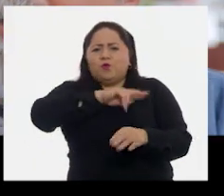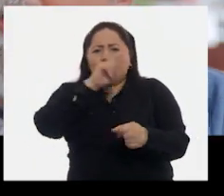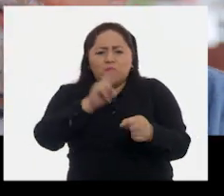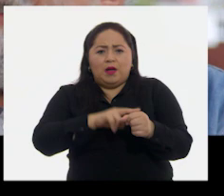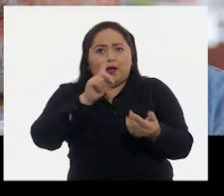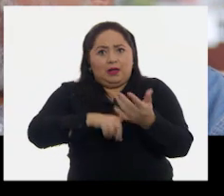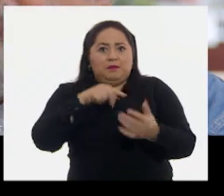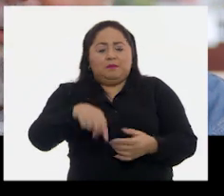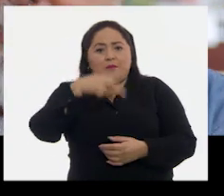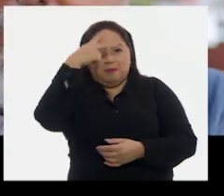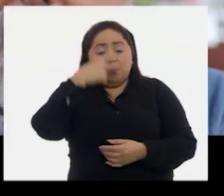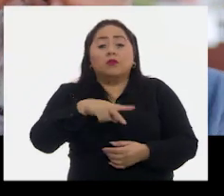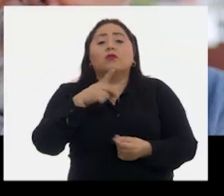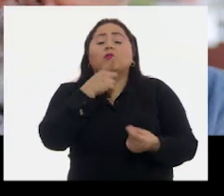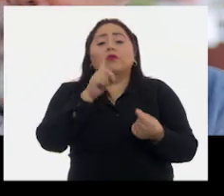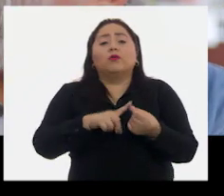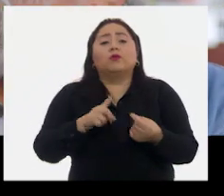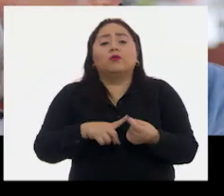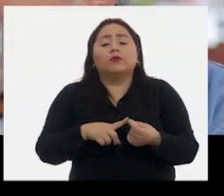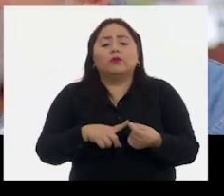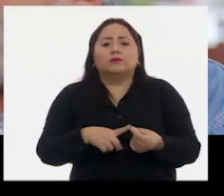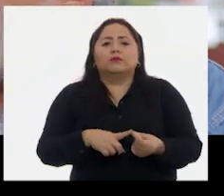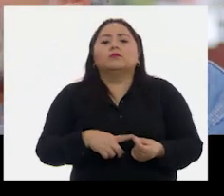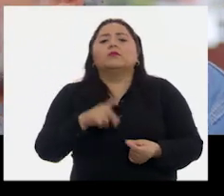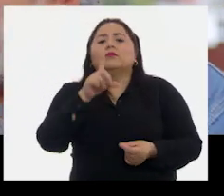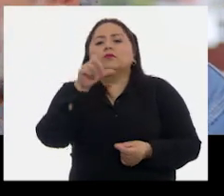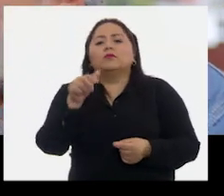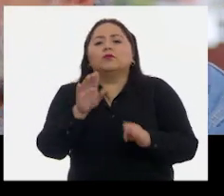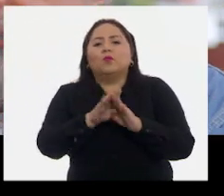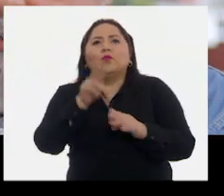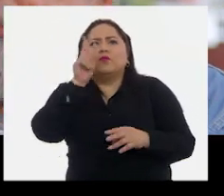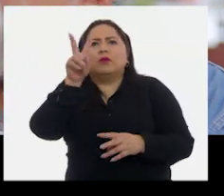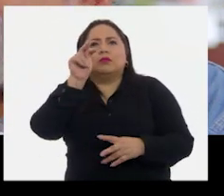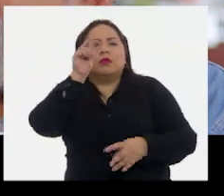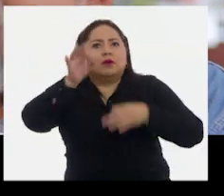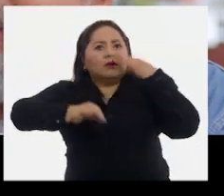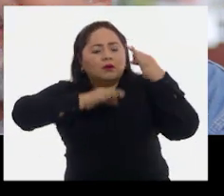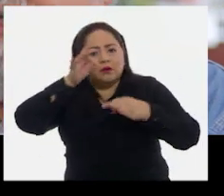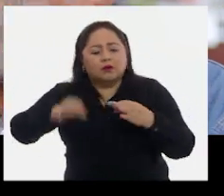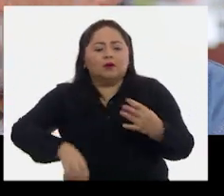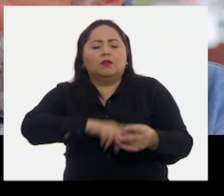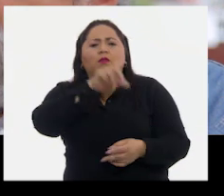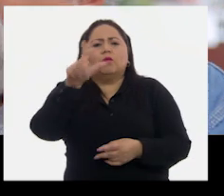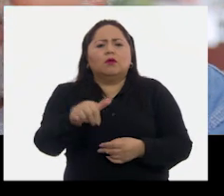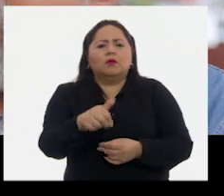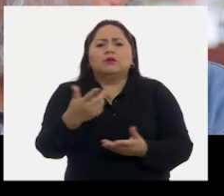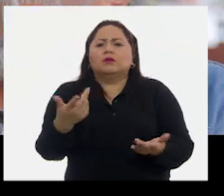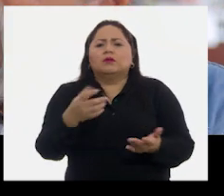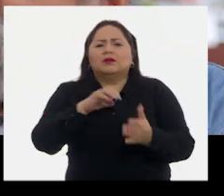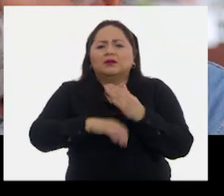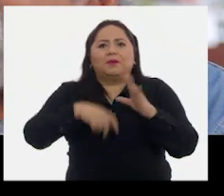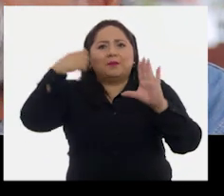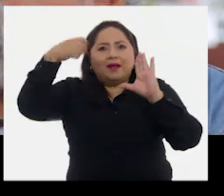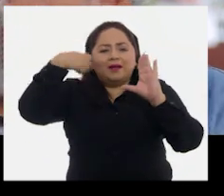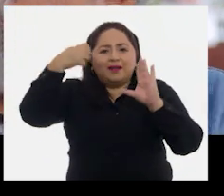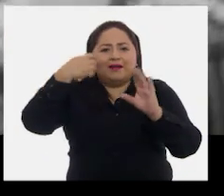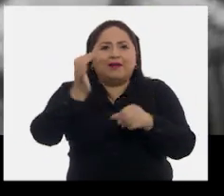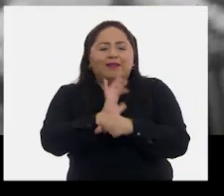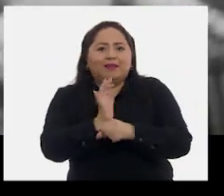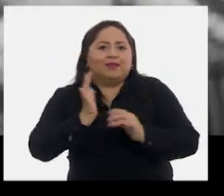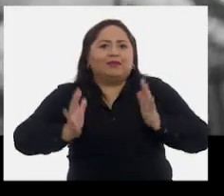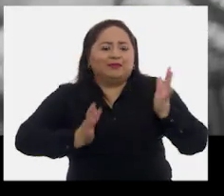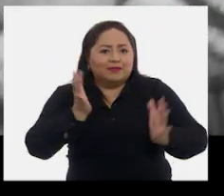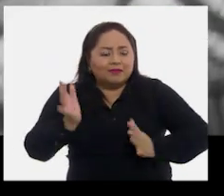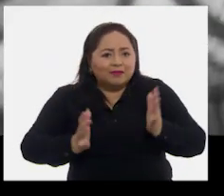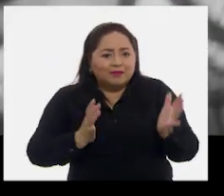México, ¿no?, en donde se presentan noticieros, en donde se presentan, desde luego, las películas de